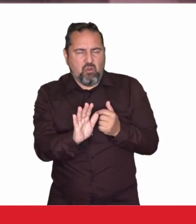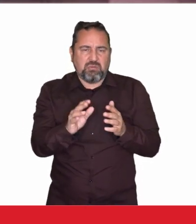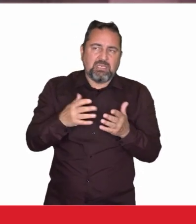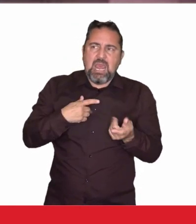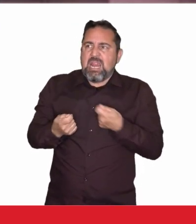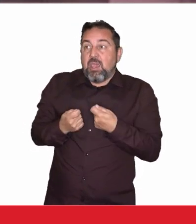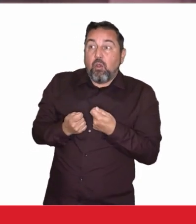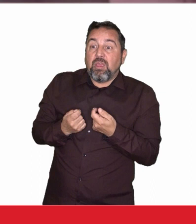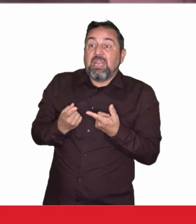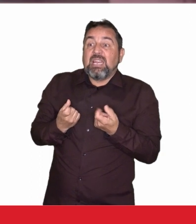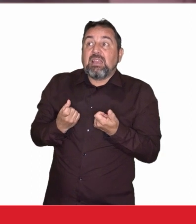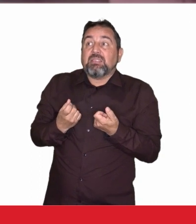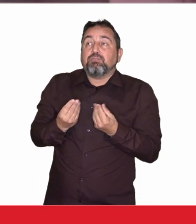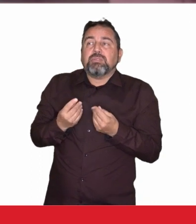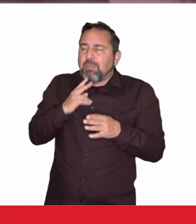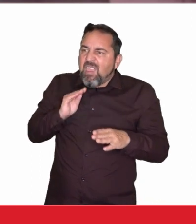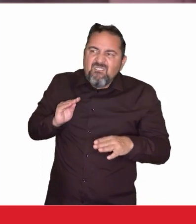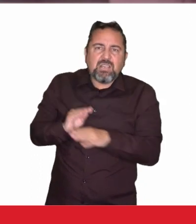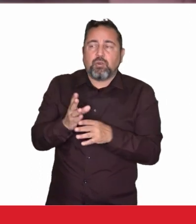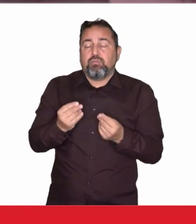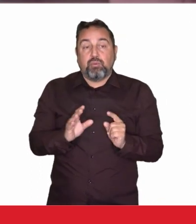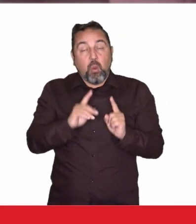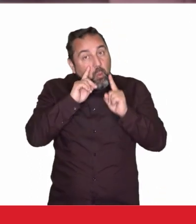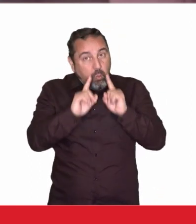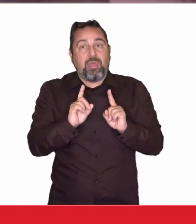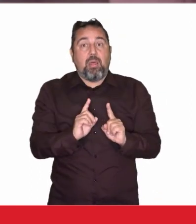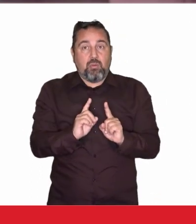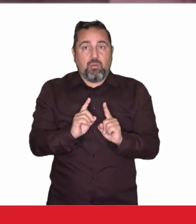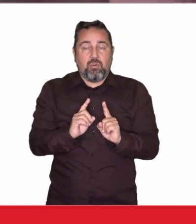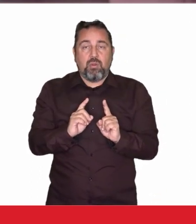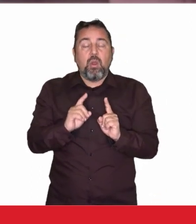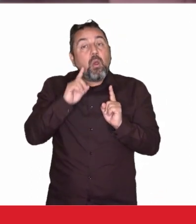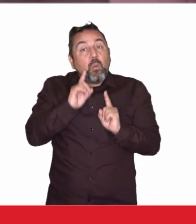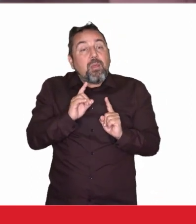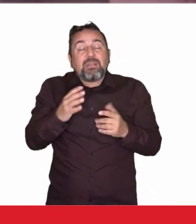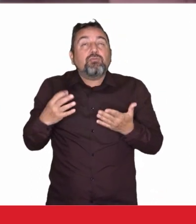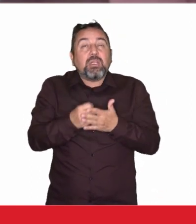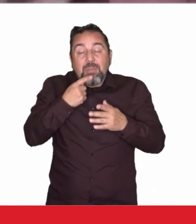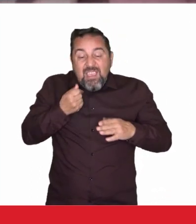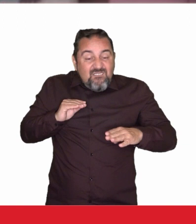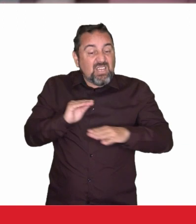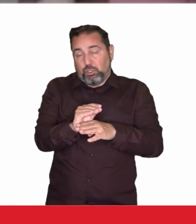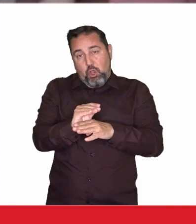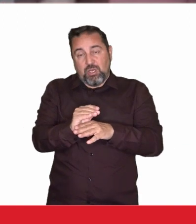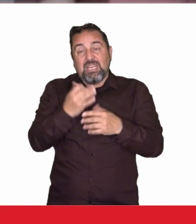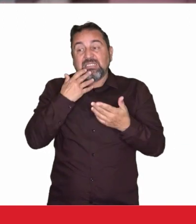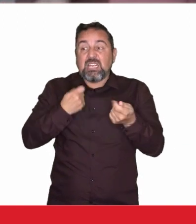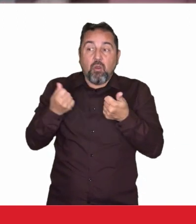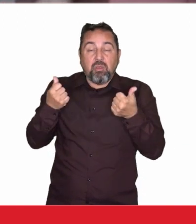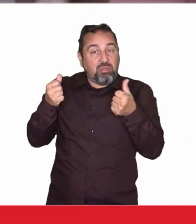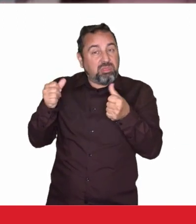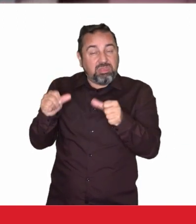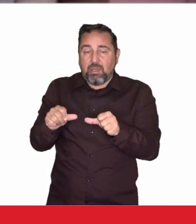en emprendimiento y se quiere meter en un negocio que requiere muchísima inversión. ¿Vale? Mucho cuidado, ¿vale? Porque toda la